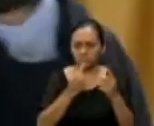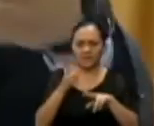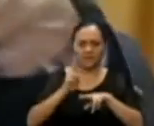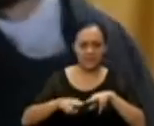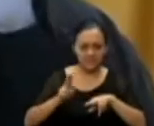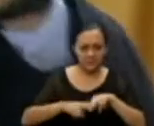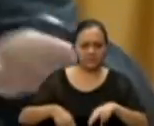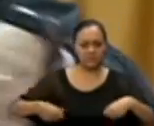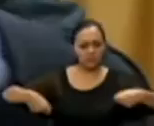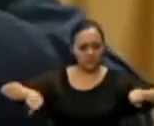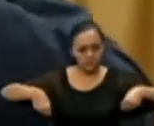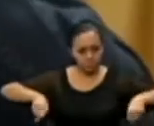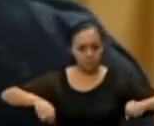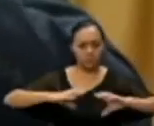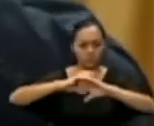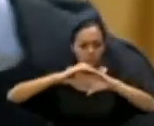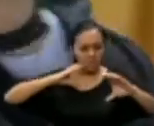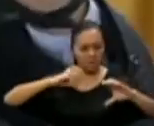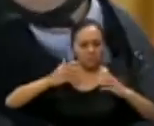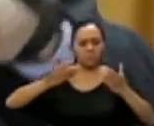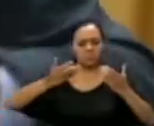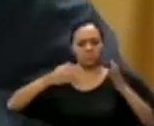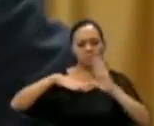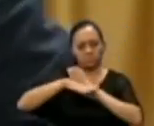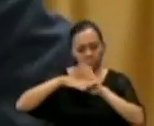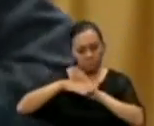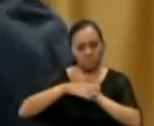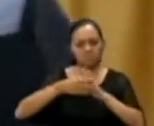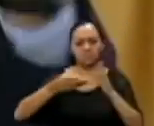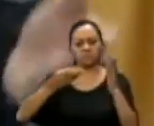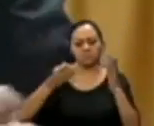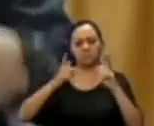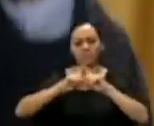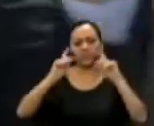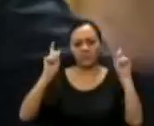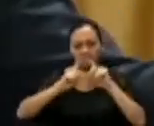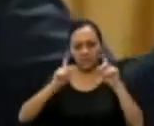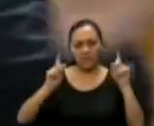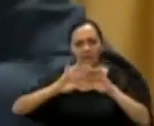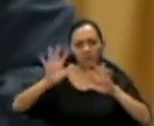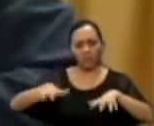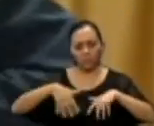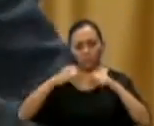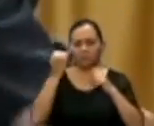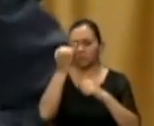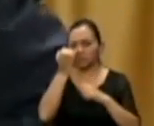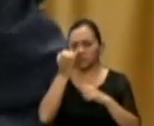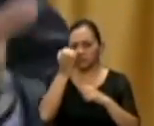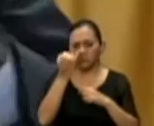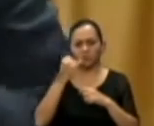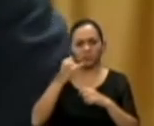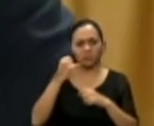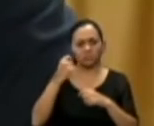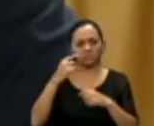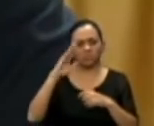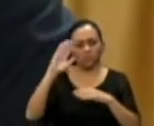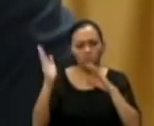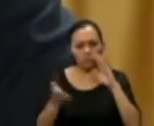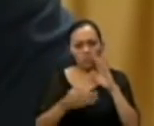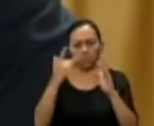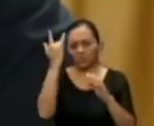crisis que los transportistas banqueros empresarios agricultores indígenas afro monto con todo